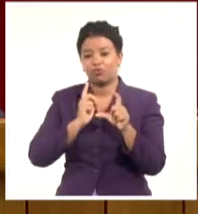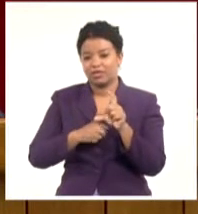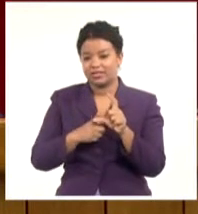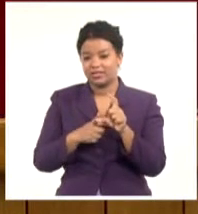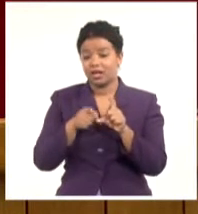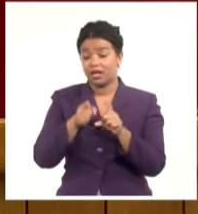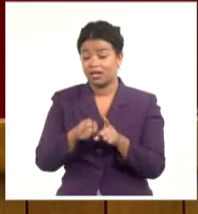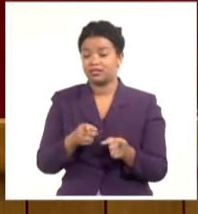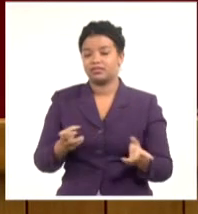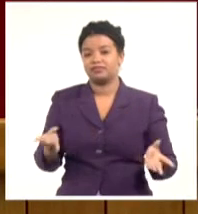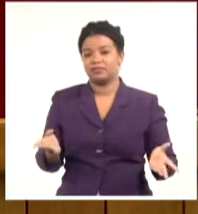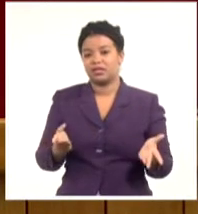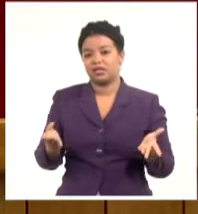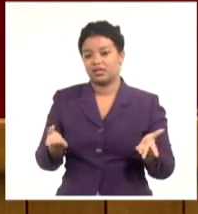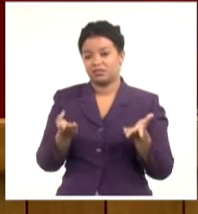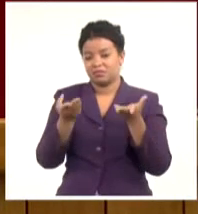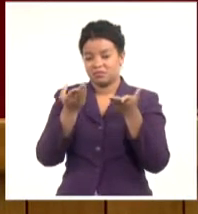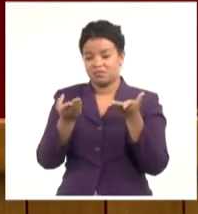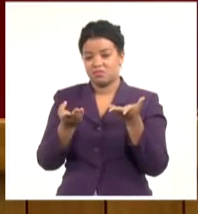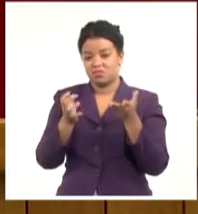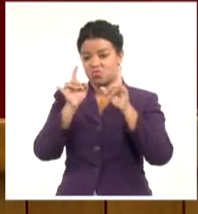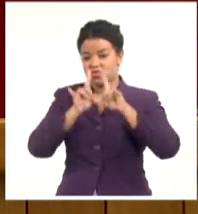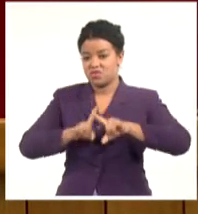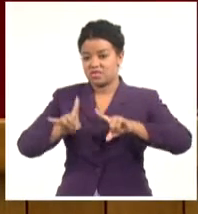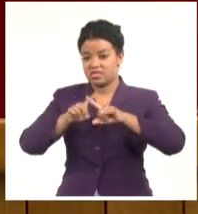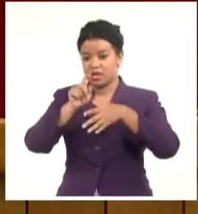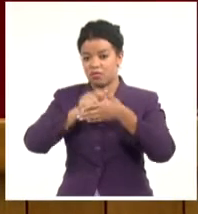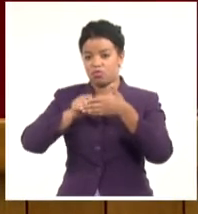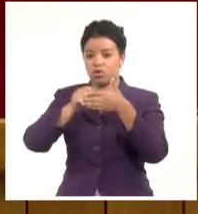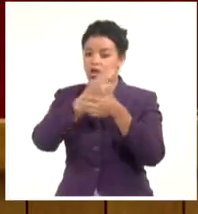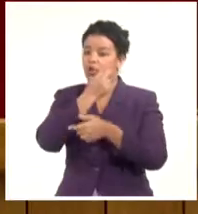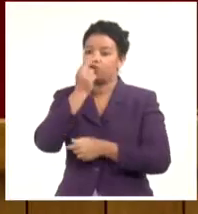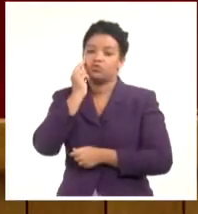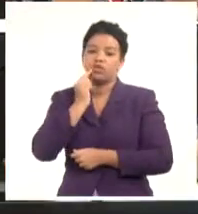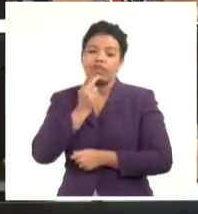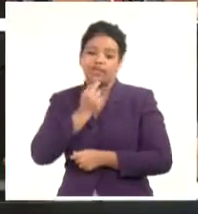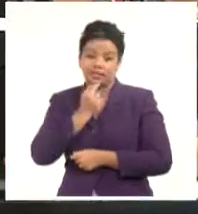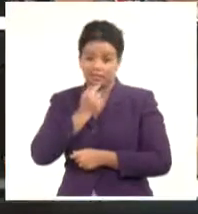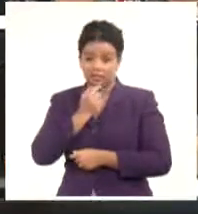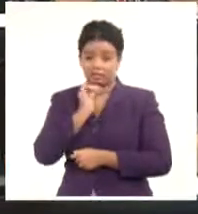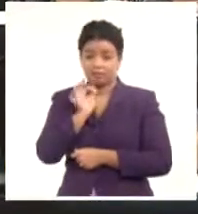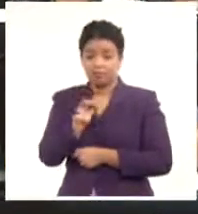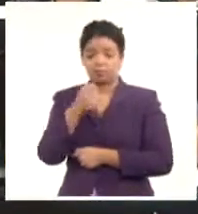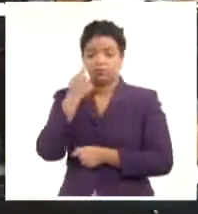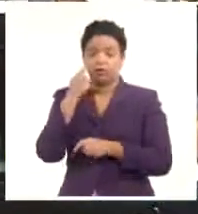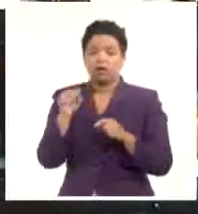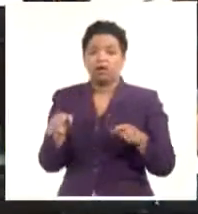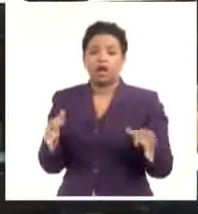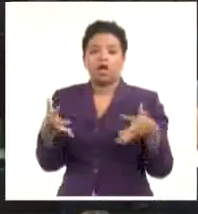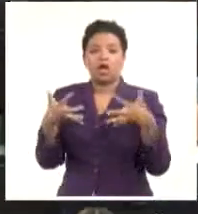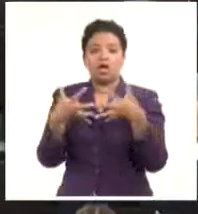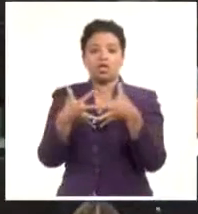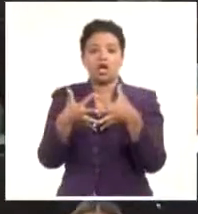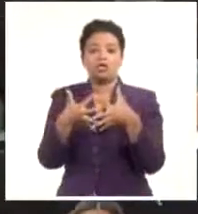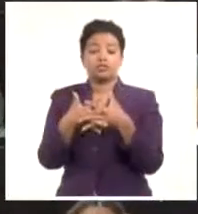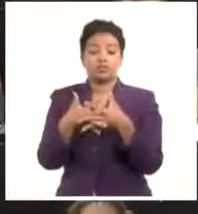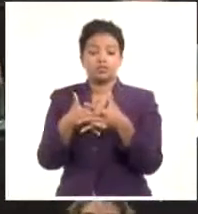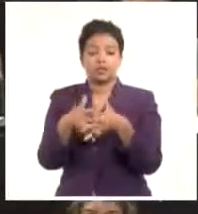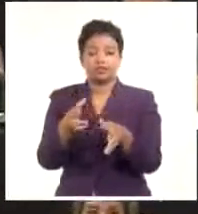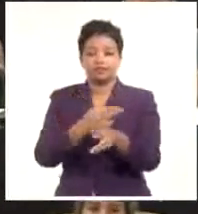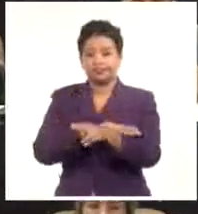impulsor principal de la Universidad Popular José Martí, donde se forja esa alianza fundamental para la